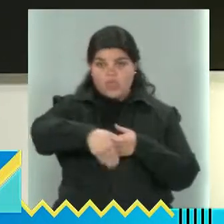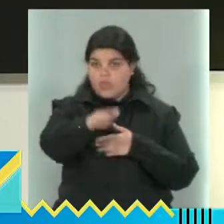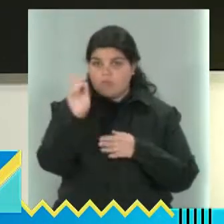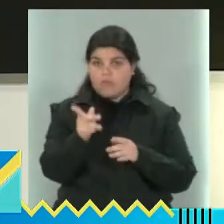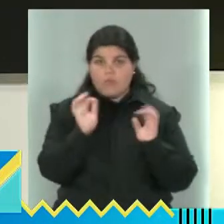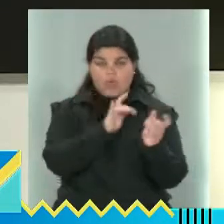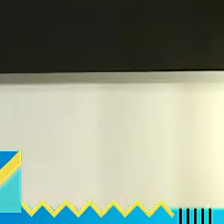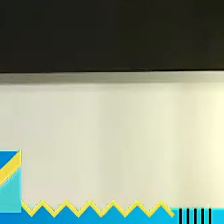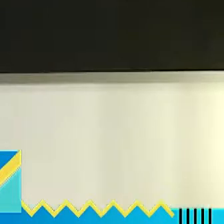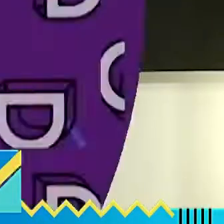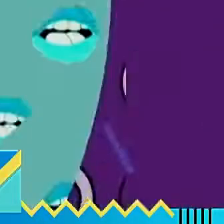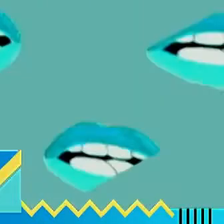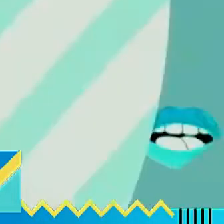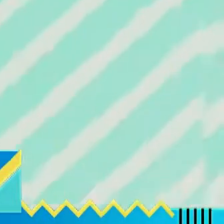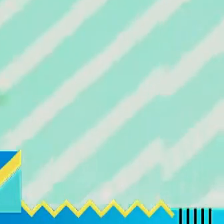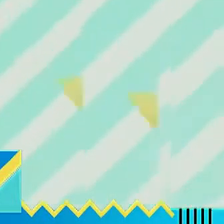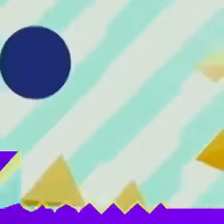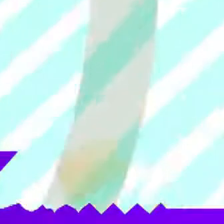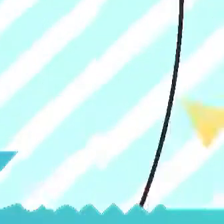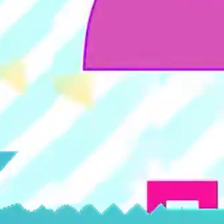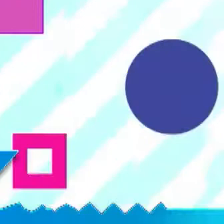debate, y a eso decía.